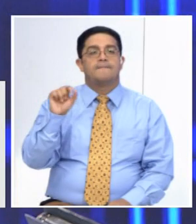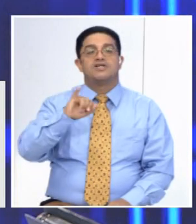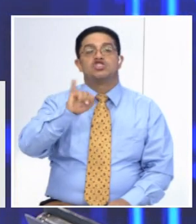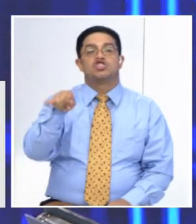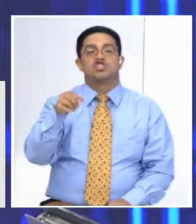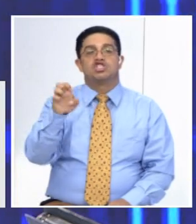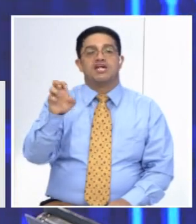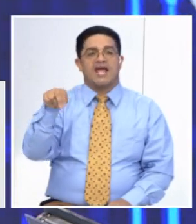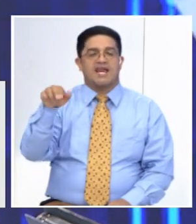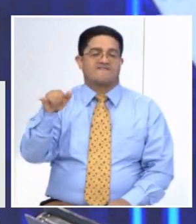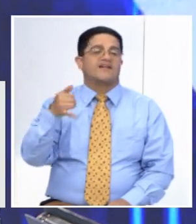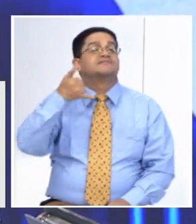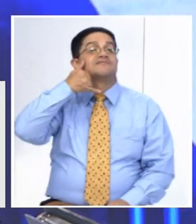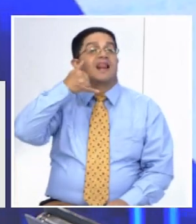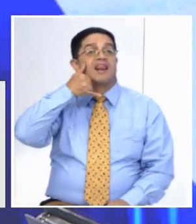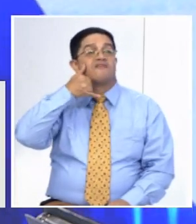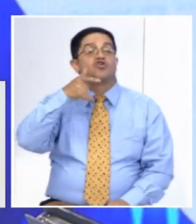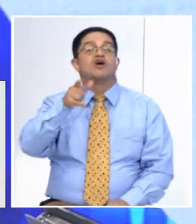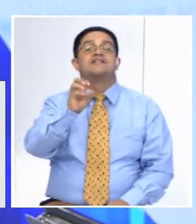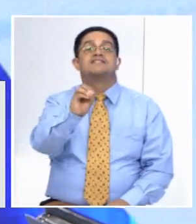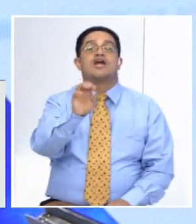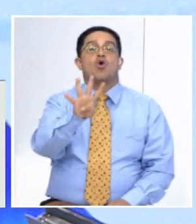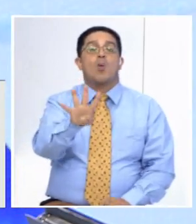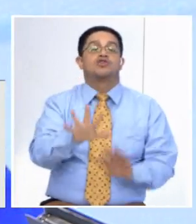número telefónico